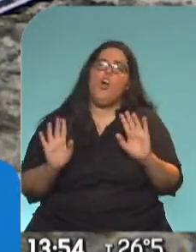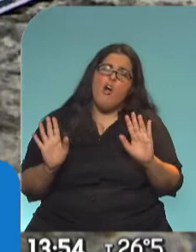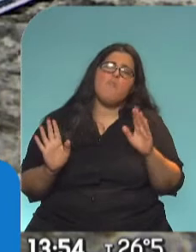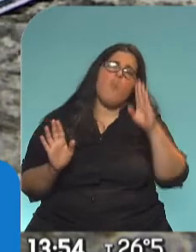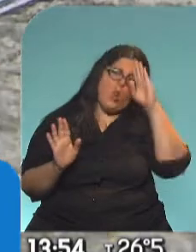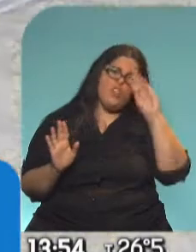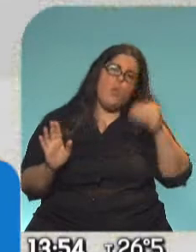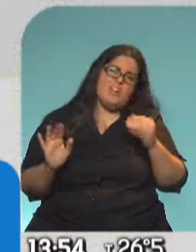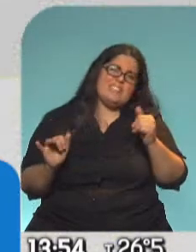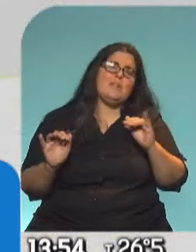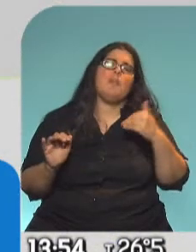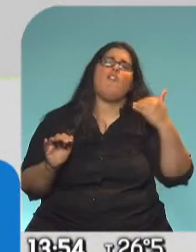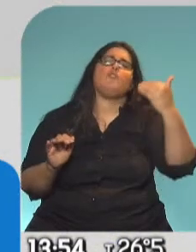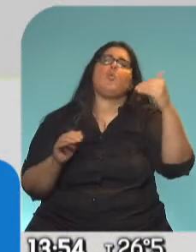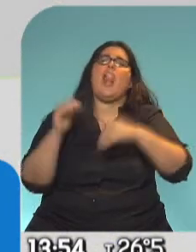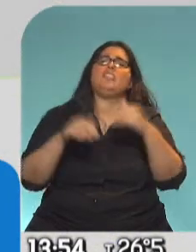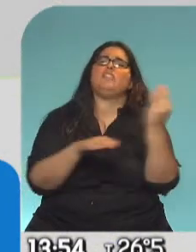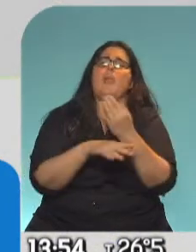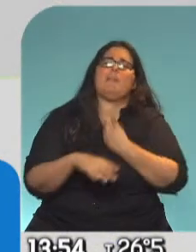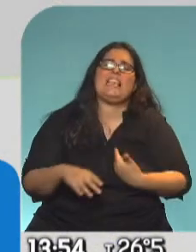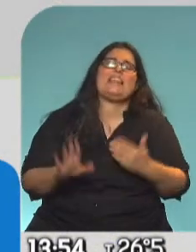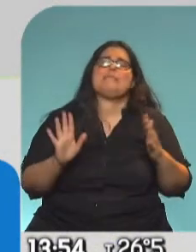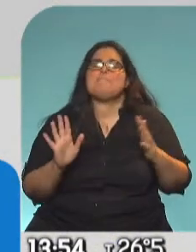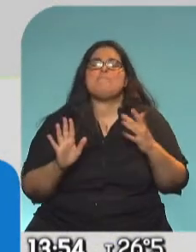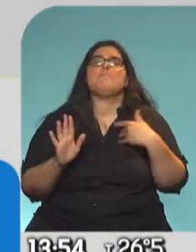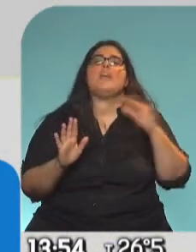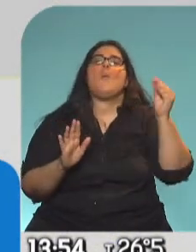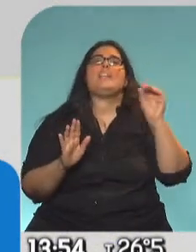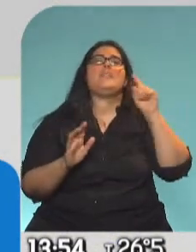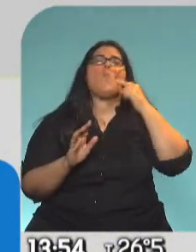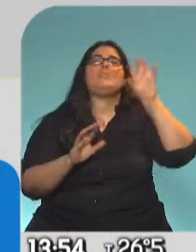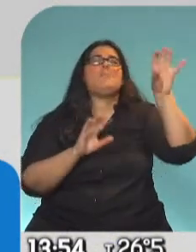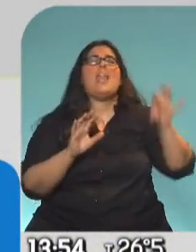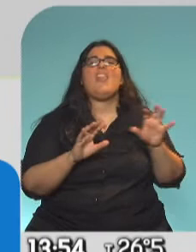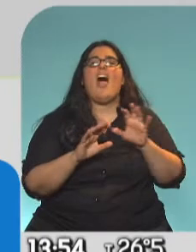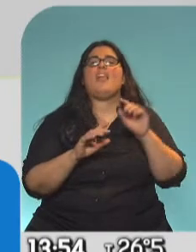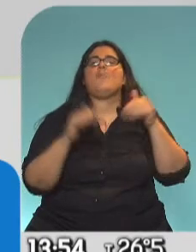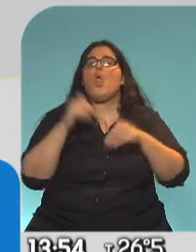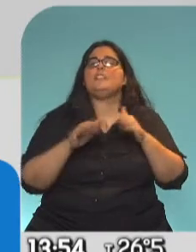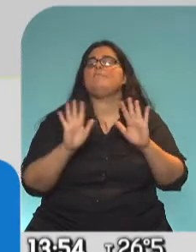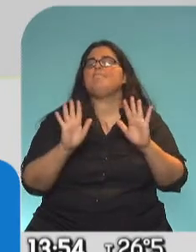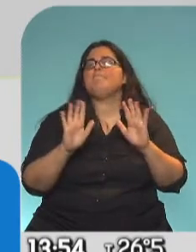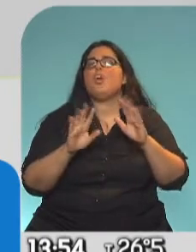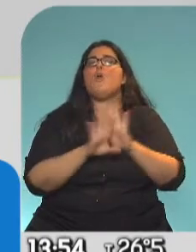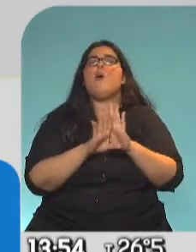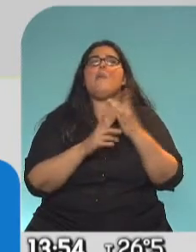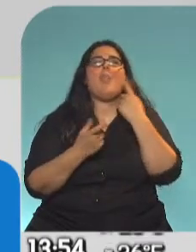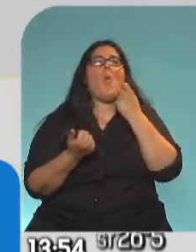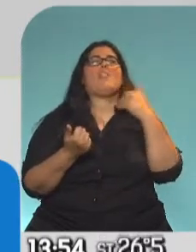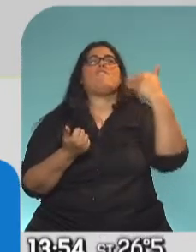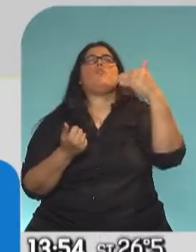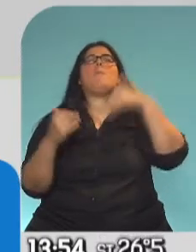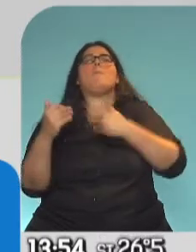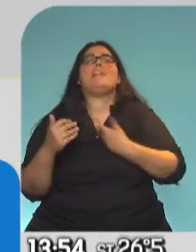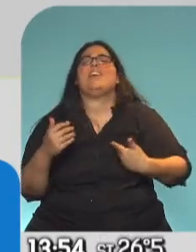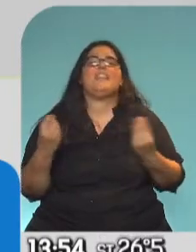esté muerto de cara a las elecciones, porque las elecciones municipales en Brasil no siempre funcionan como un termómetro de las presidenciales. Pueden decir algo o puede que no, es una